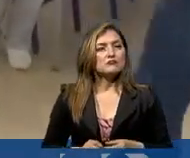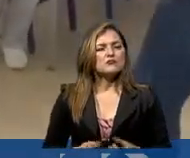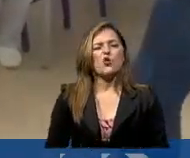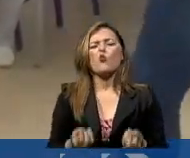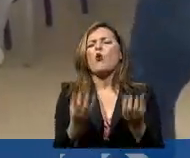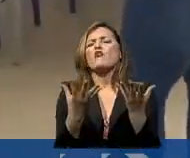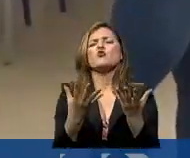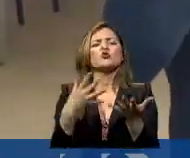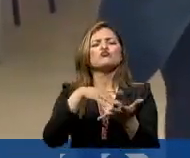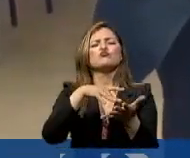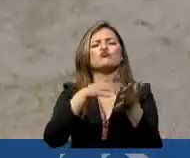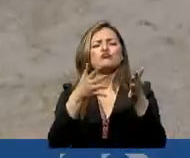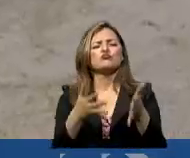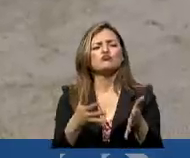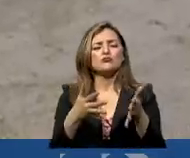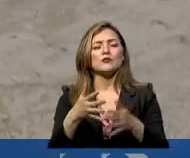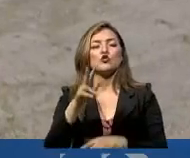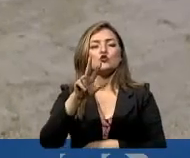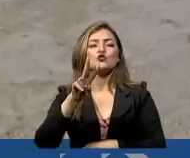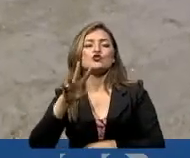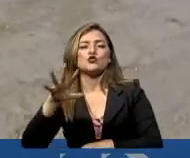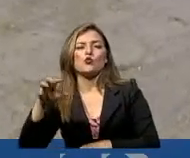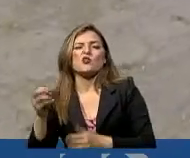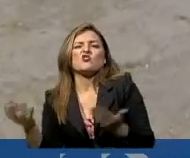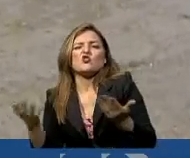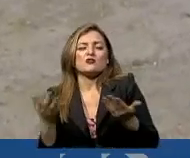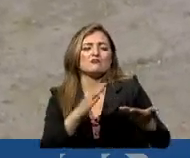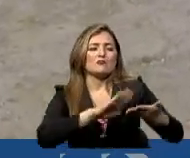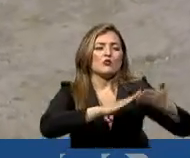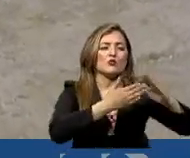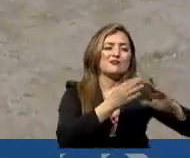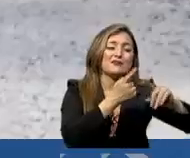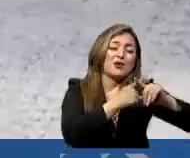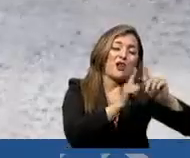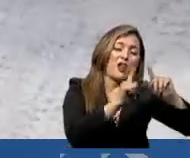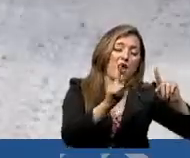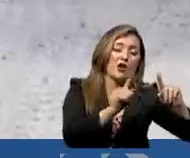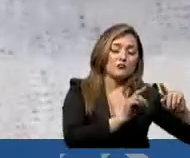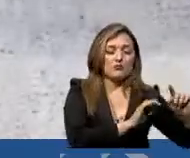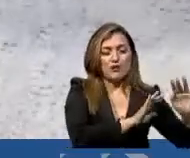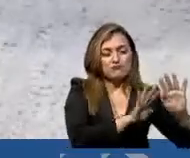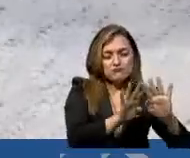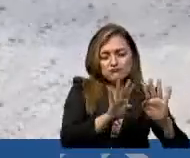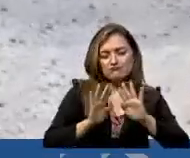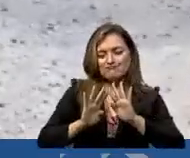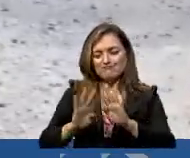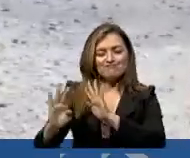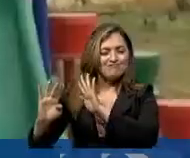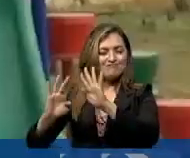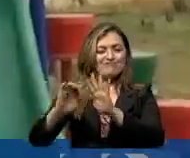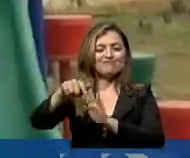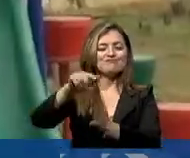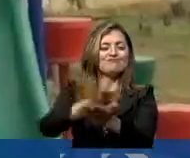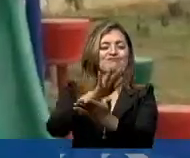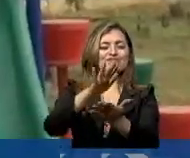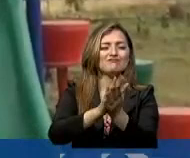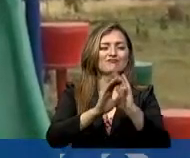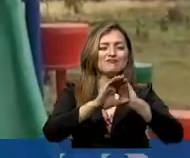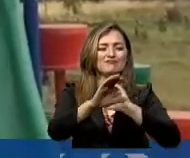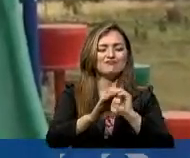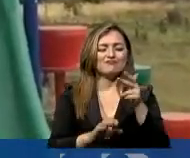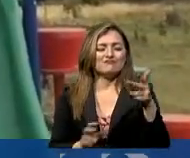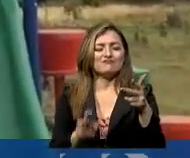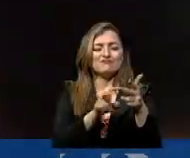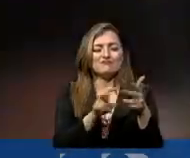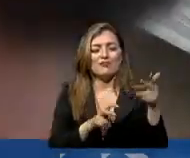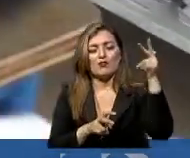250 estudiantes de más de 30 comunidades rurales de la parroquia Chontapunta utilizan este medio de transporte a diario para llegar